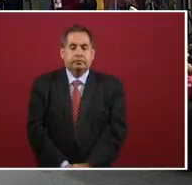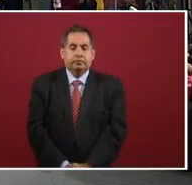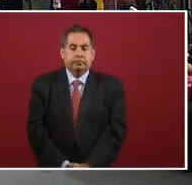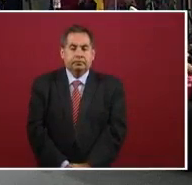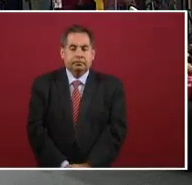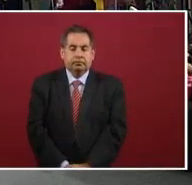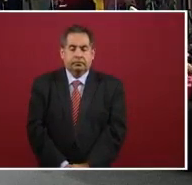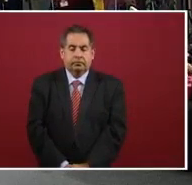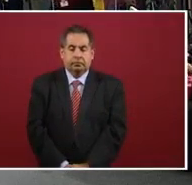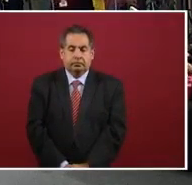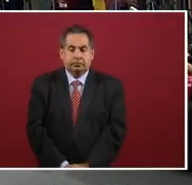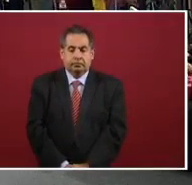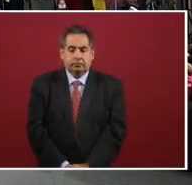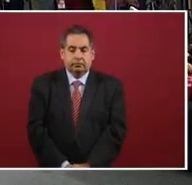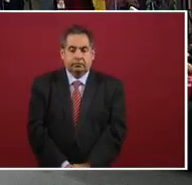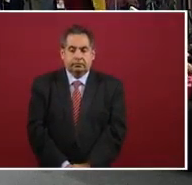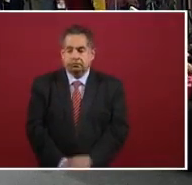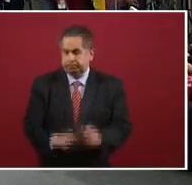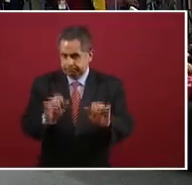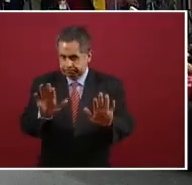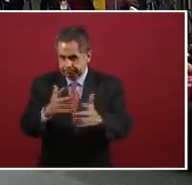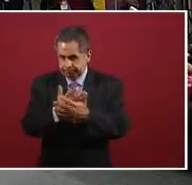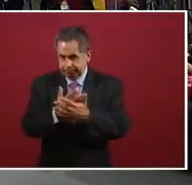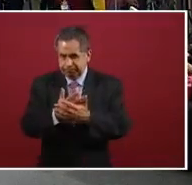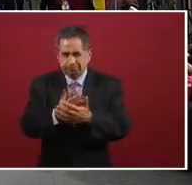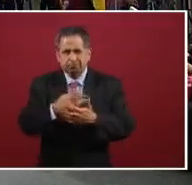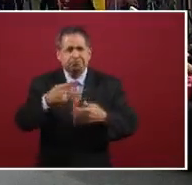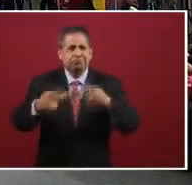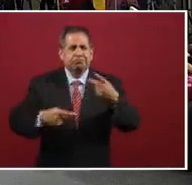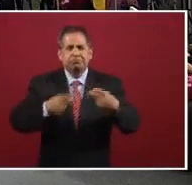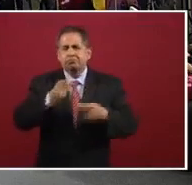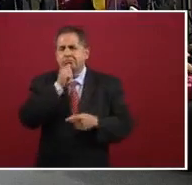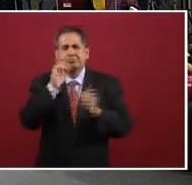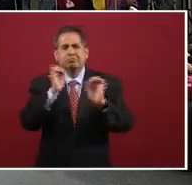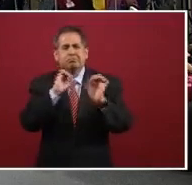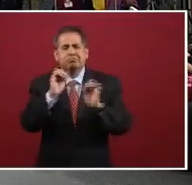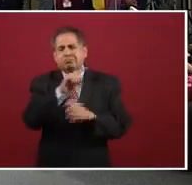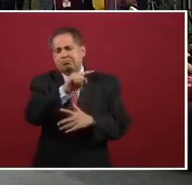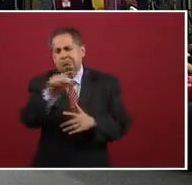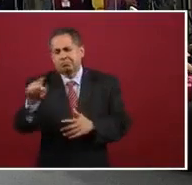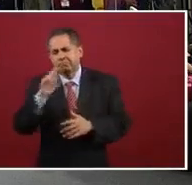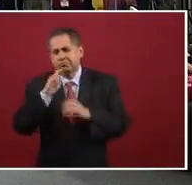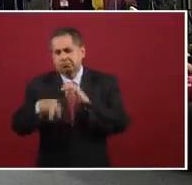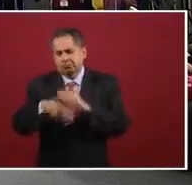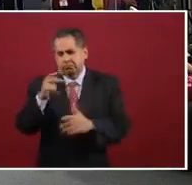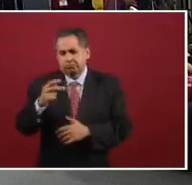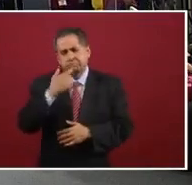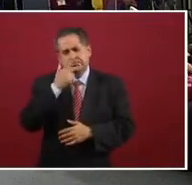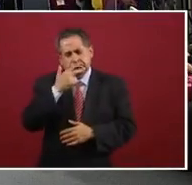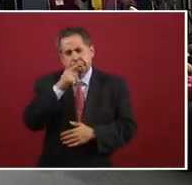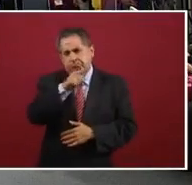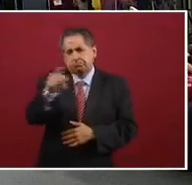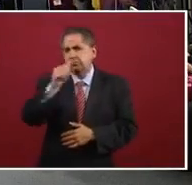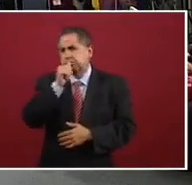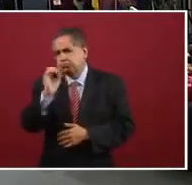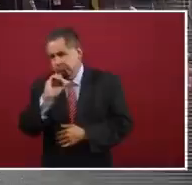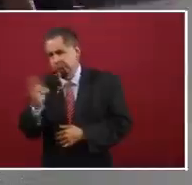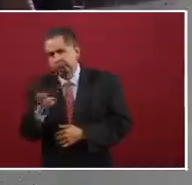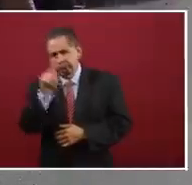A ver, contigo. Pero, a ver, de los que no han preguntado, ¿no? ¿Les parece? Es una pregunta.